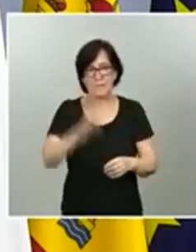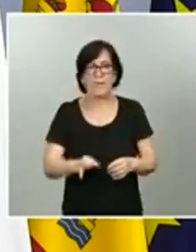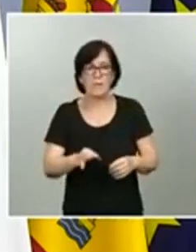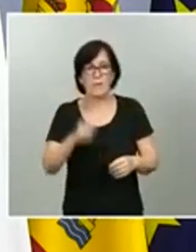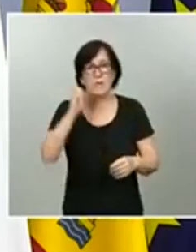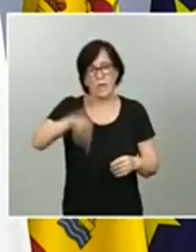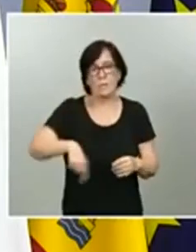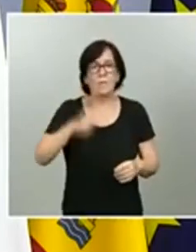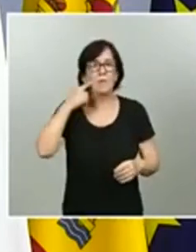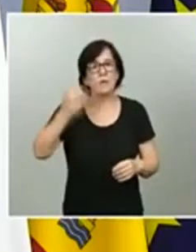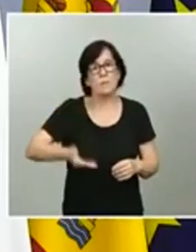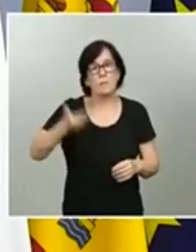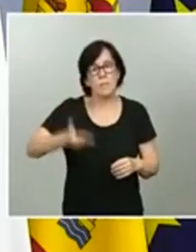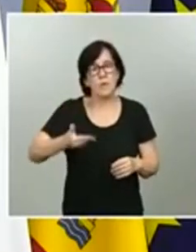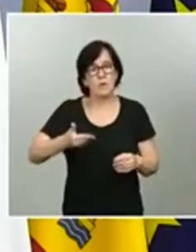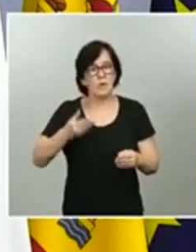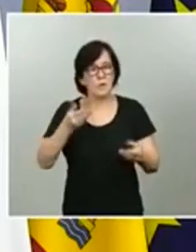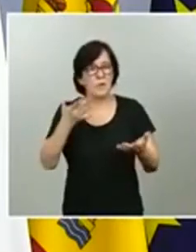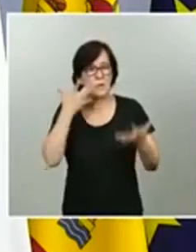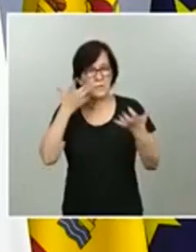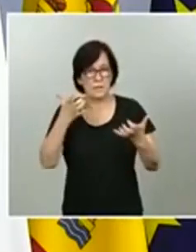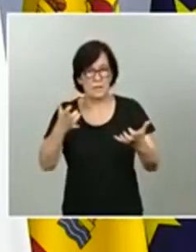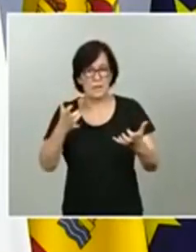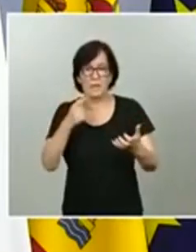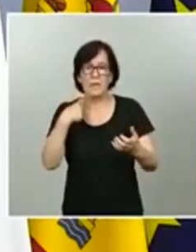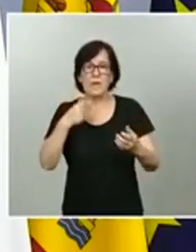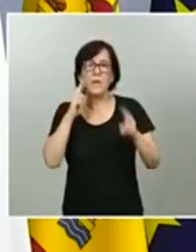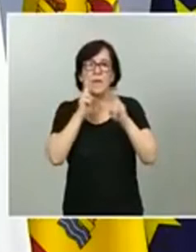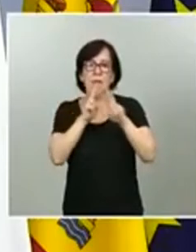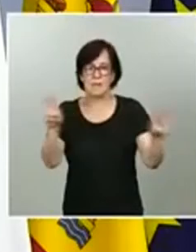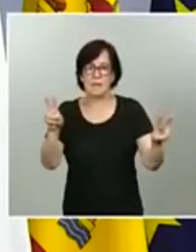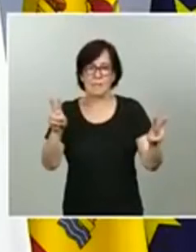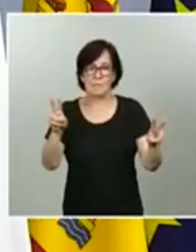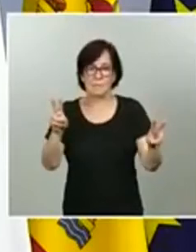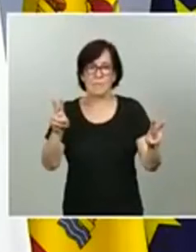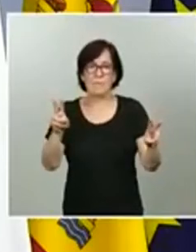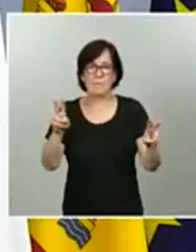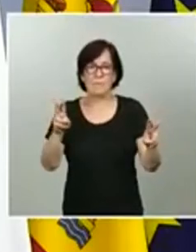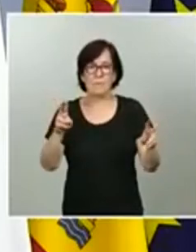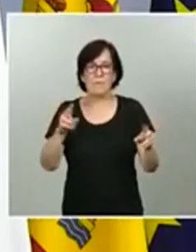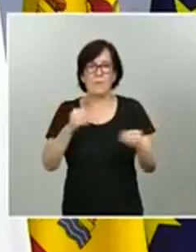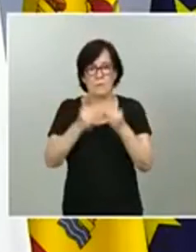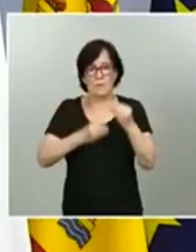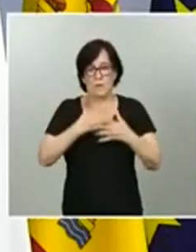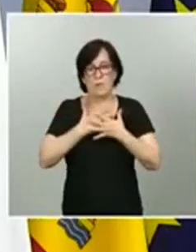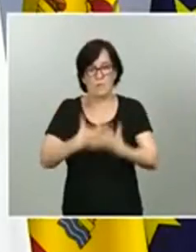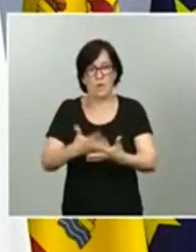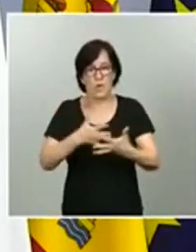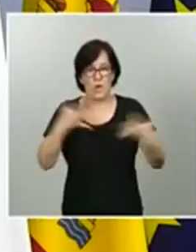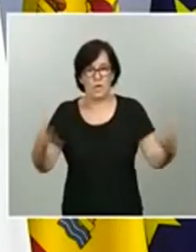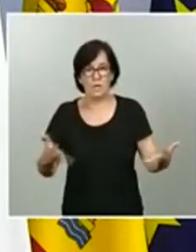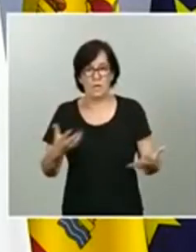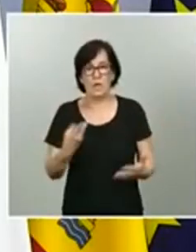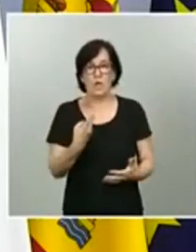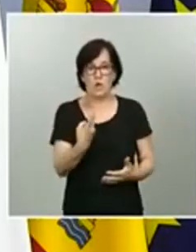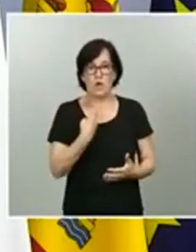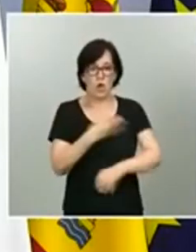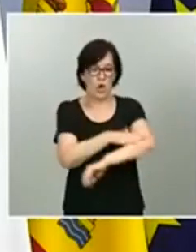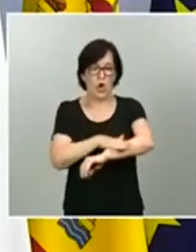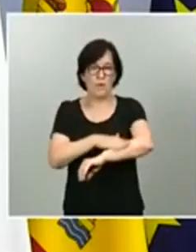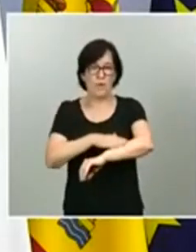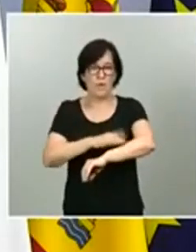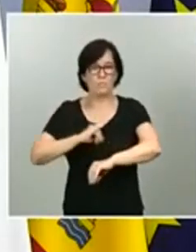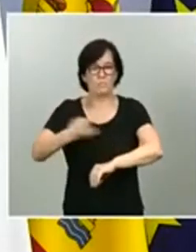importante subrayar y visibilizar la común voluntad que tenemos ambos gobiernos de reforzar y relanzar